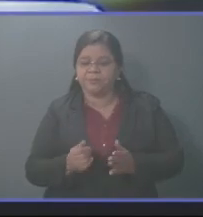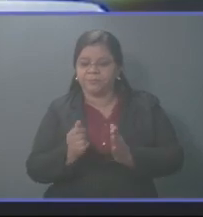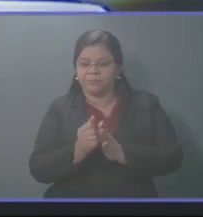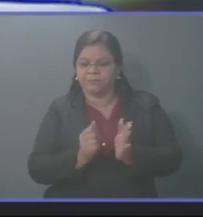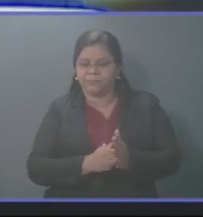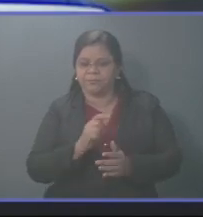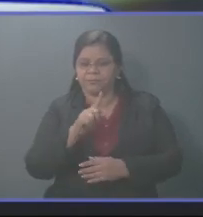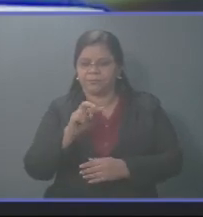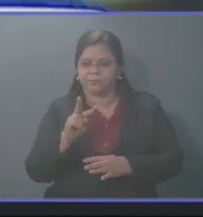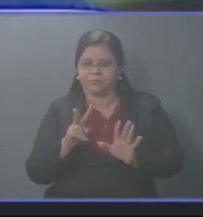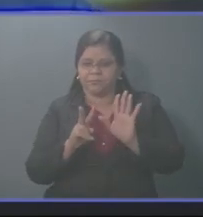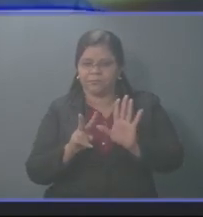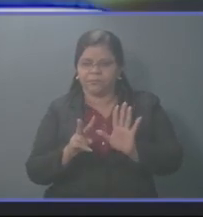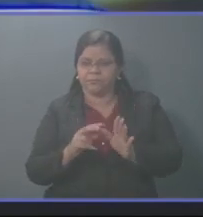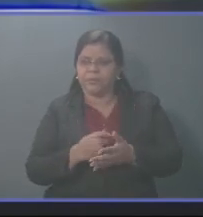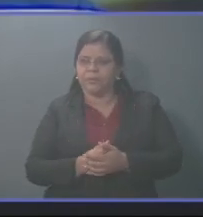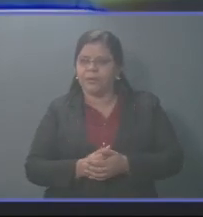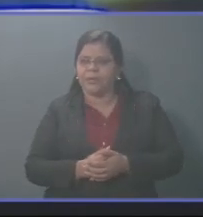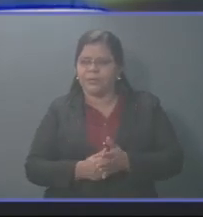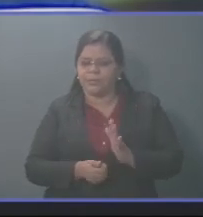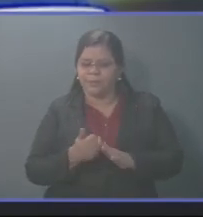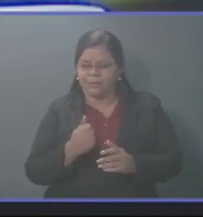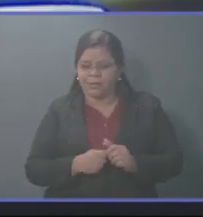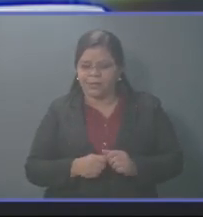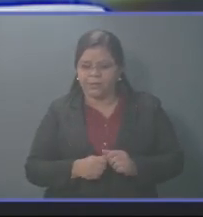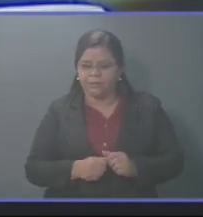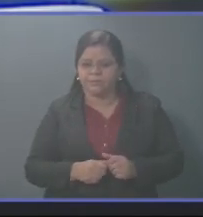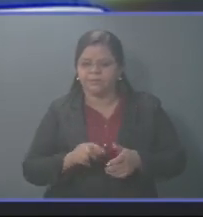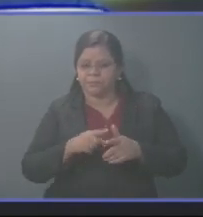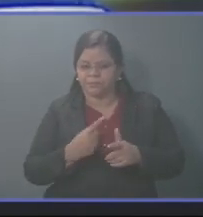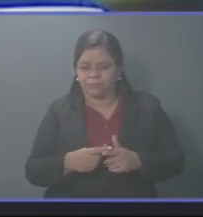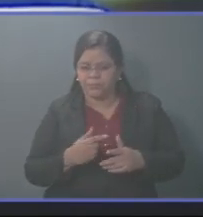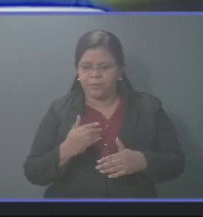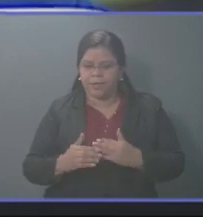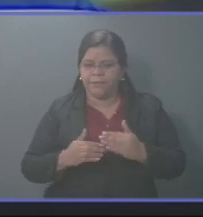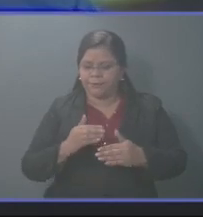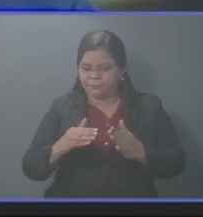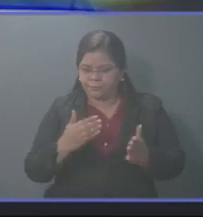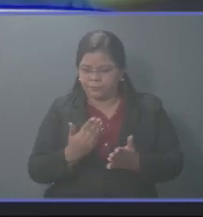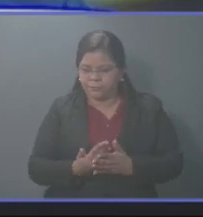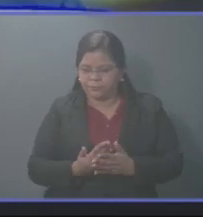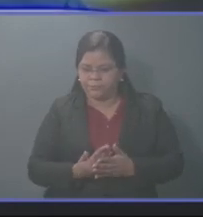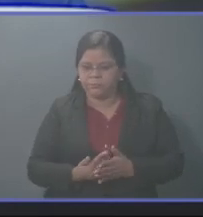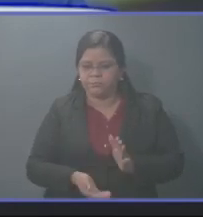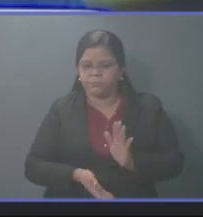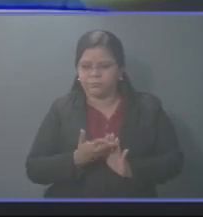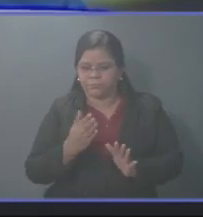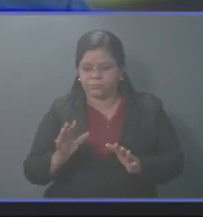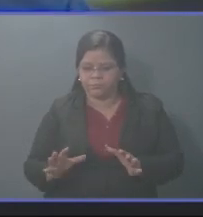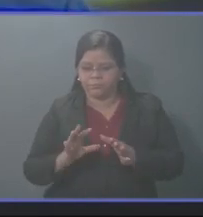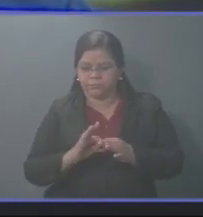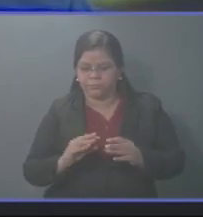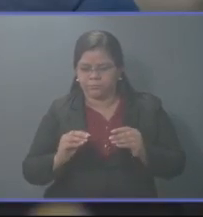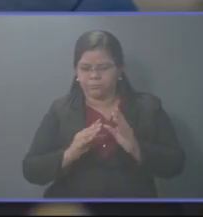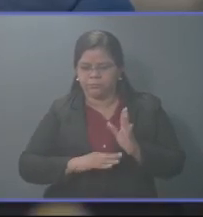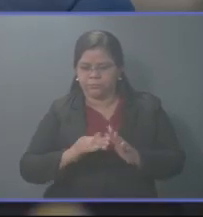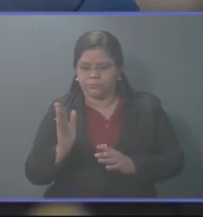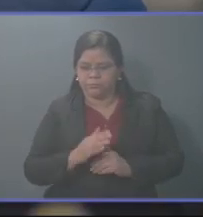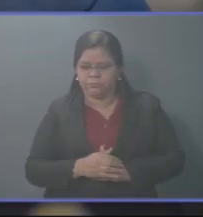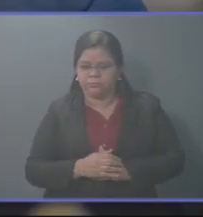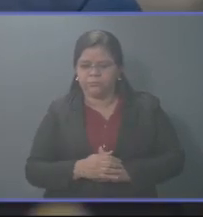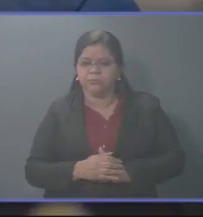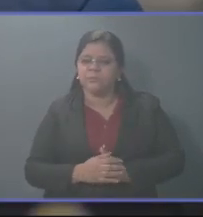Artículo 127. El procedimiento sancionatorio deberá iniciarse de oficio o por denuncia interpuesta por cualquier